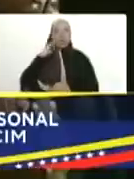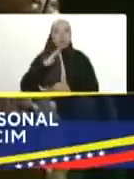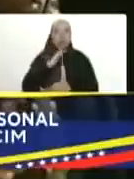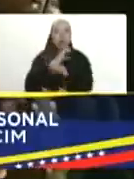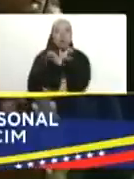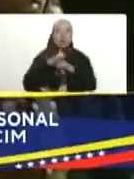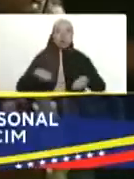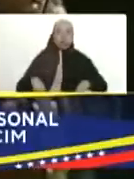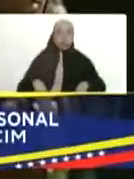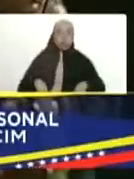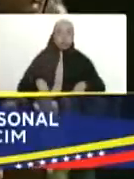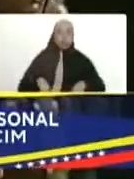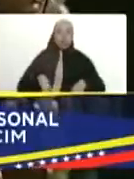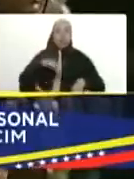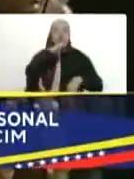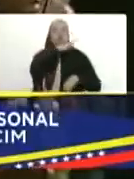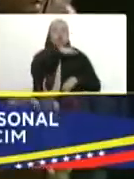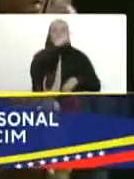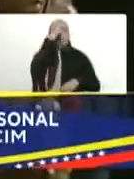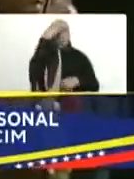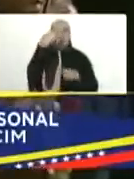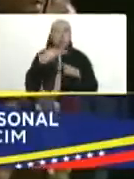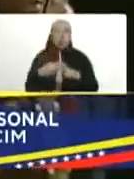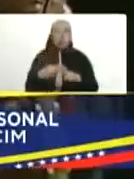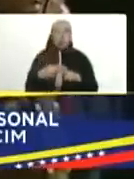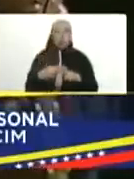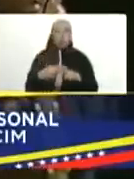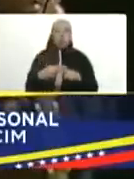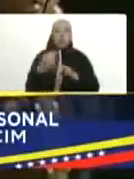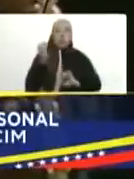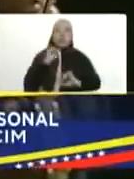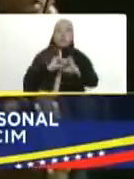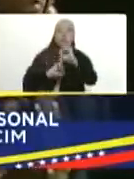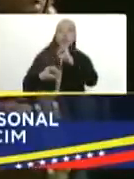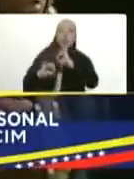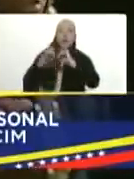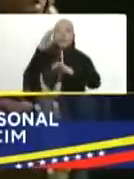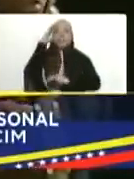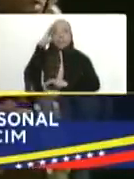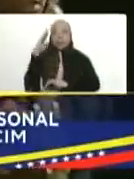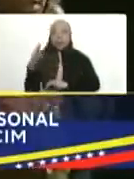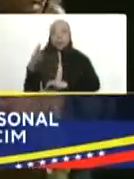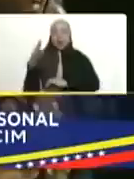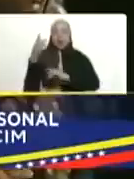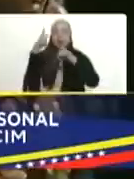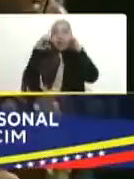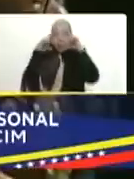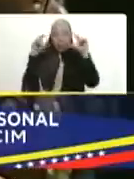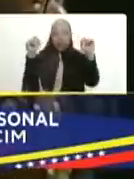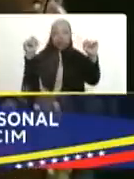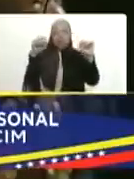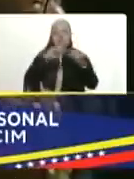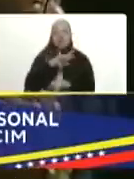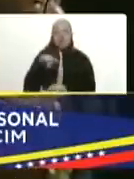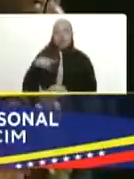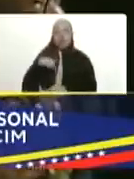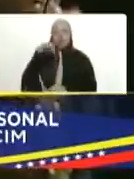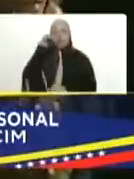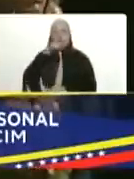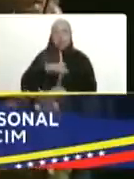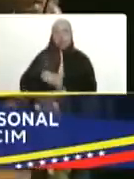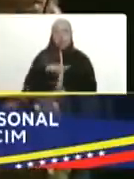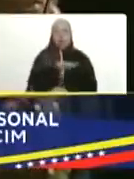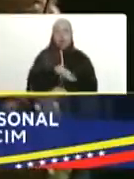de nuestra Guardia de Honor, de la Contrainteligencia Militar y de nuestro pueblo, les deseo